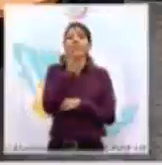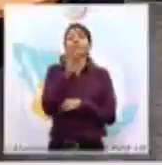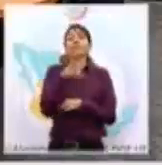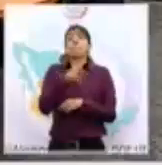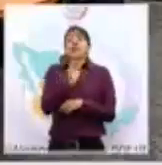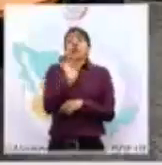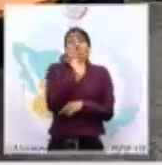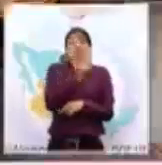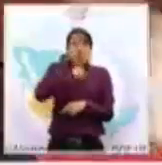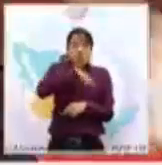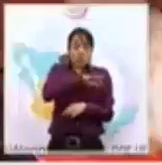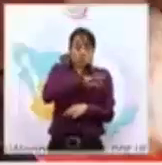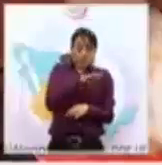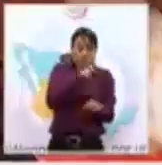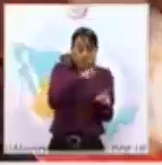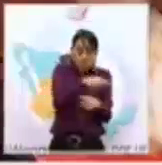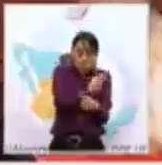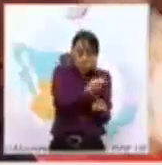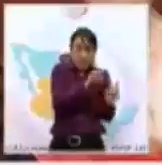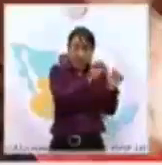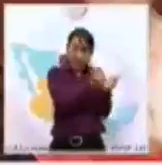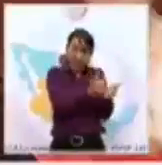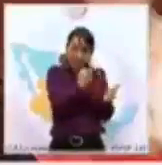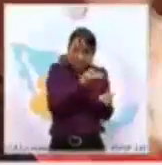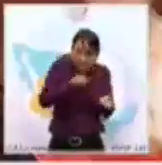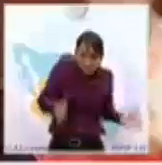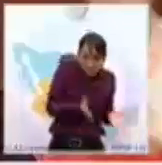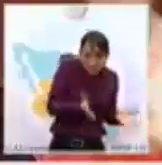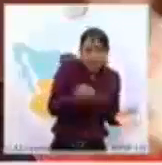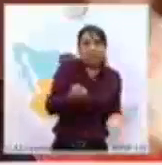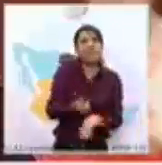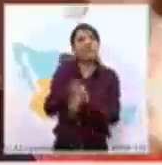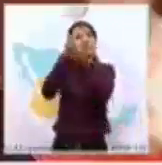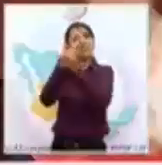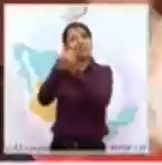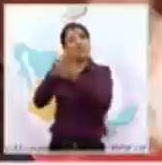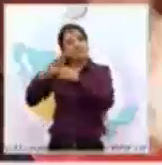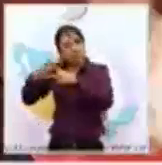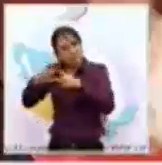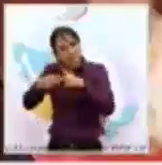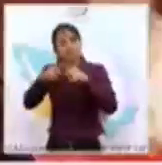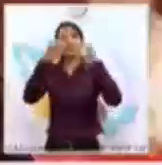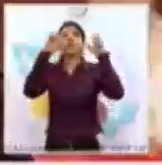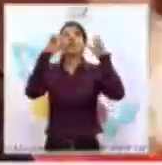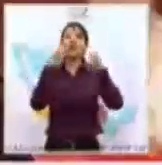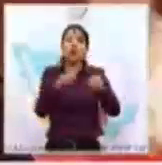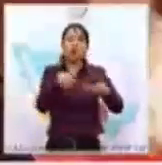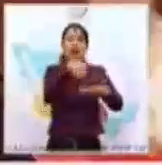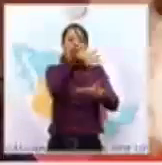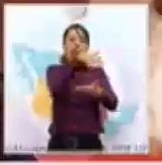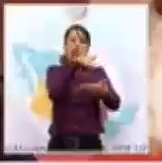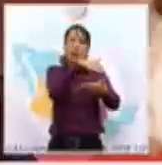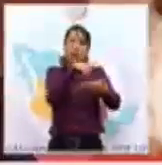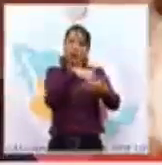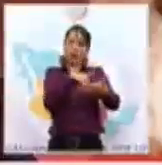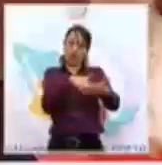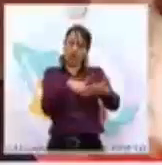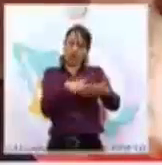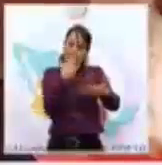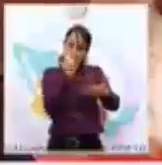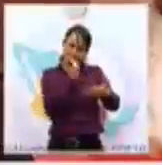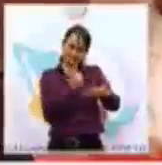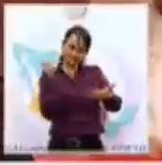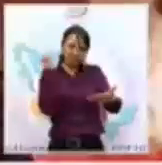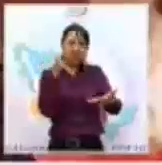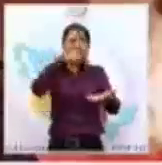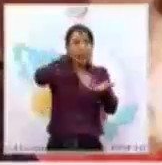de la música, o bien el tema de la dicción en la lectura, con todo lo que implican las actividades artísticas del teatro,